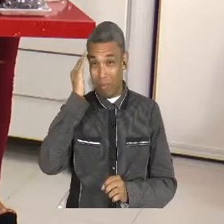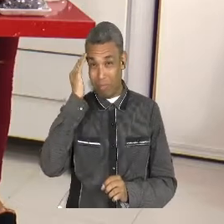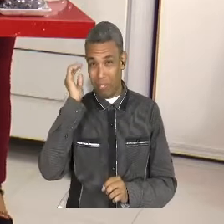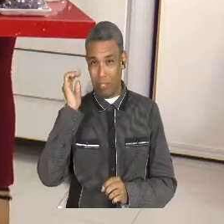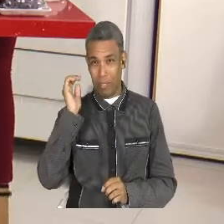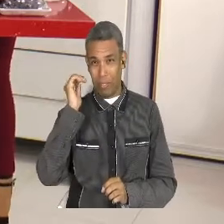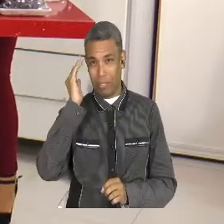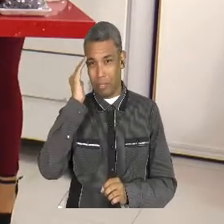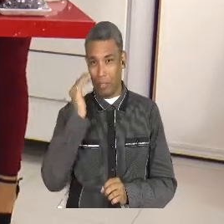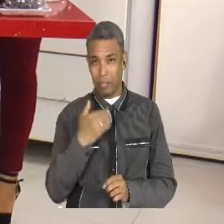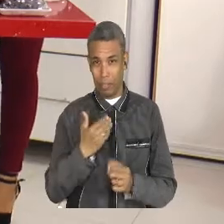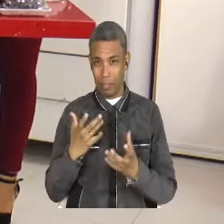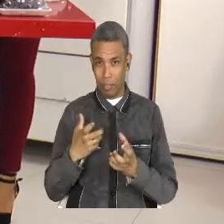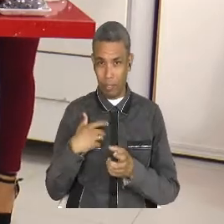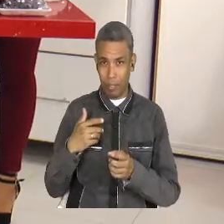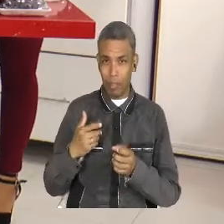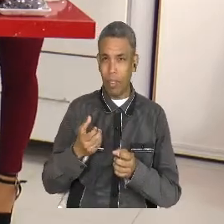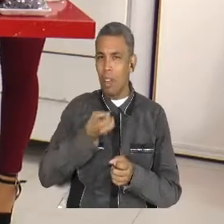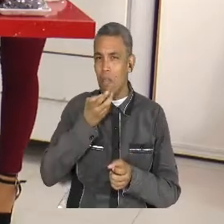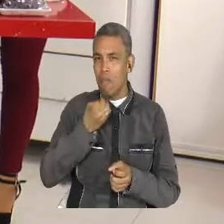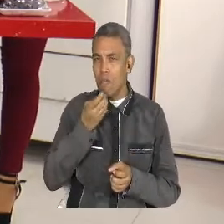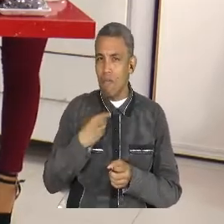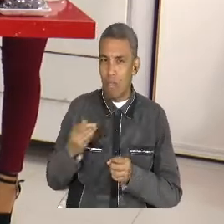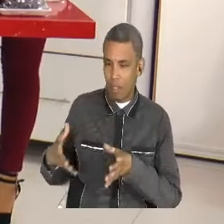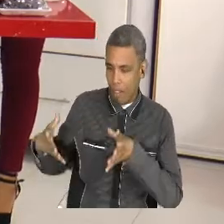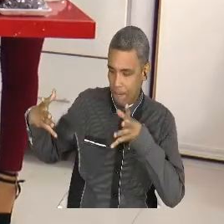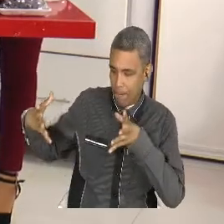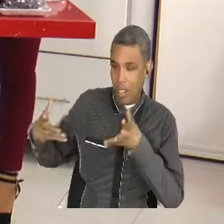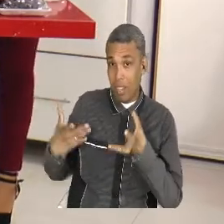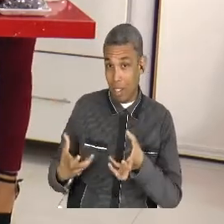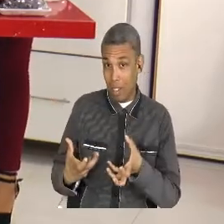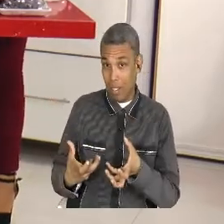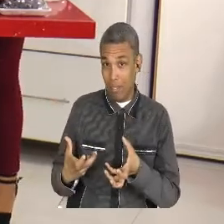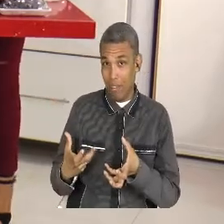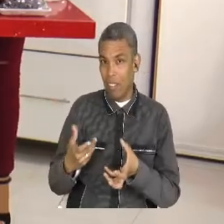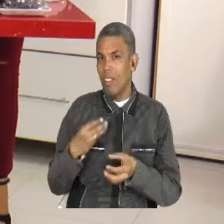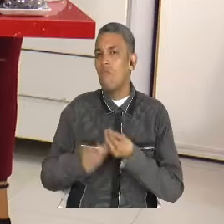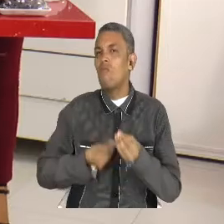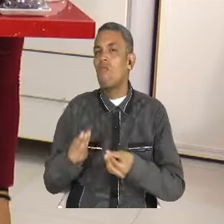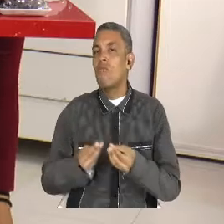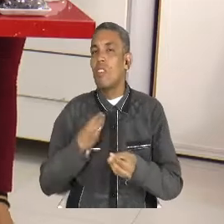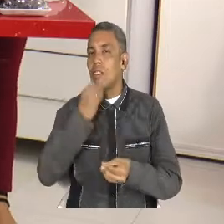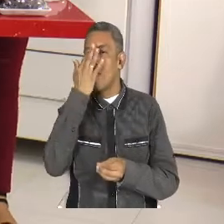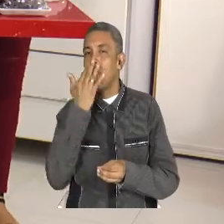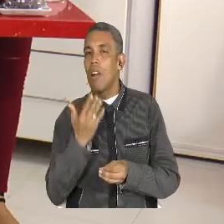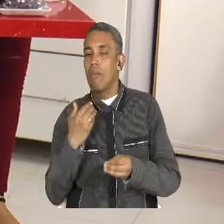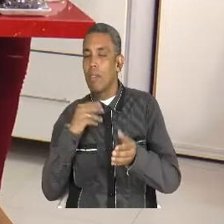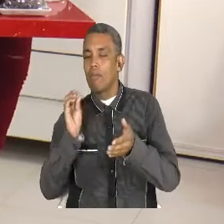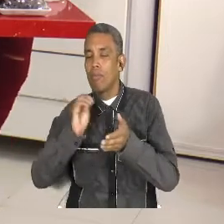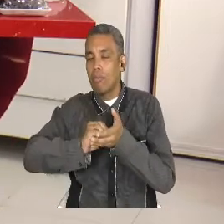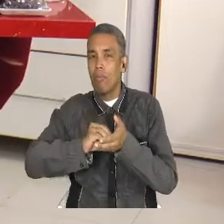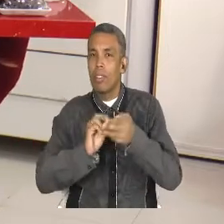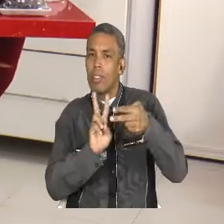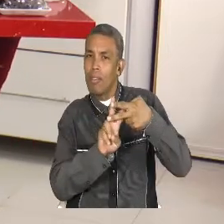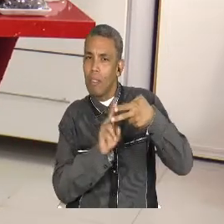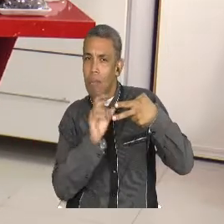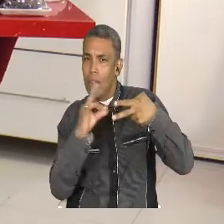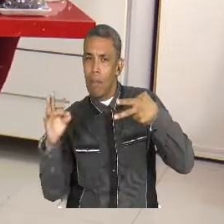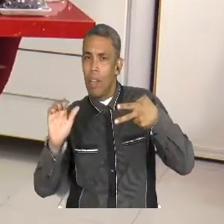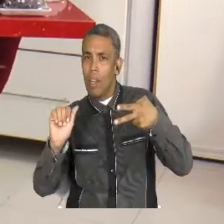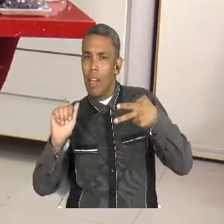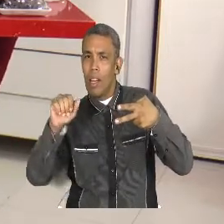televidentes, que si quieren ganarse esta rica y deliciosa ancheta que pueden observar aquí al fondo, lo que tienen que hacer es escribir en nuestra fanpage de Facebook A Pedir de